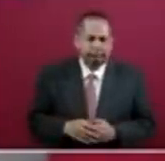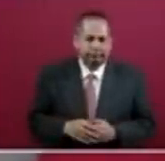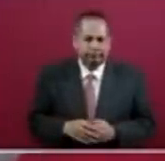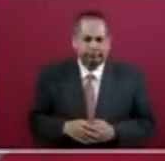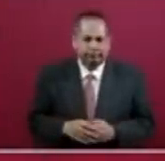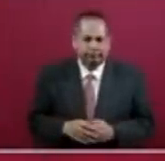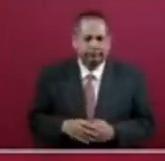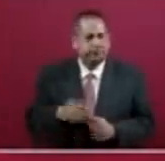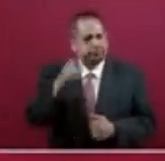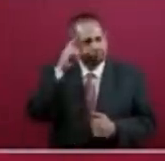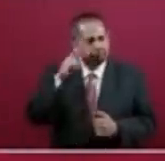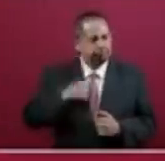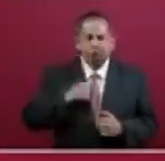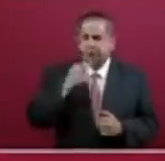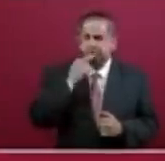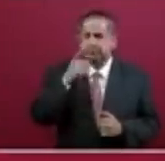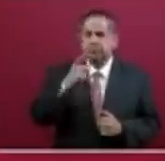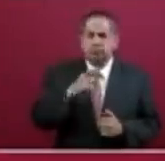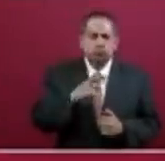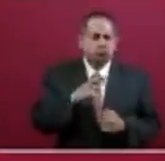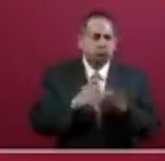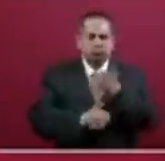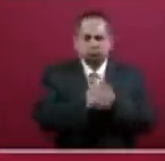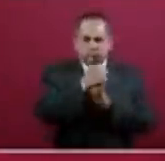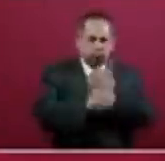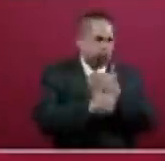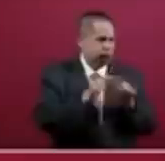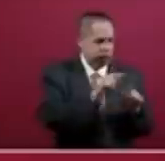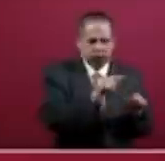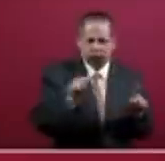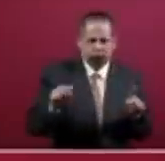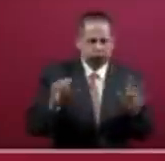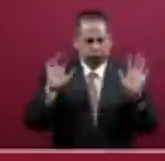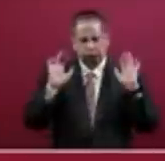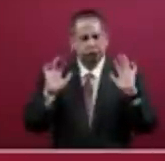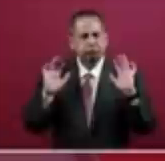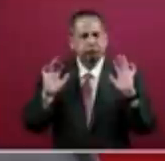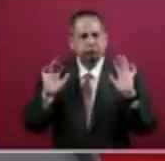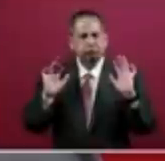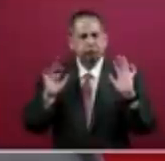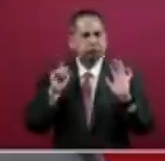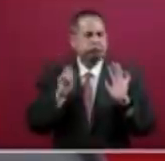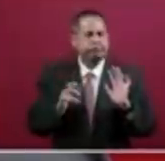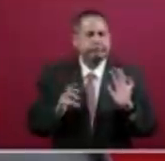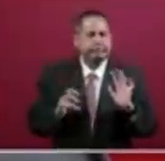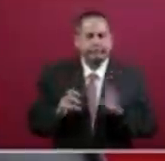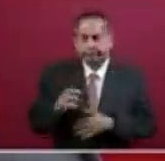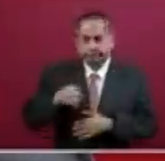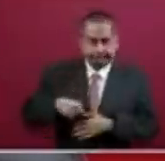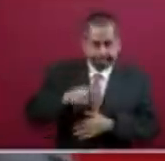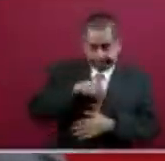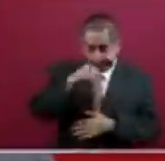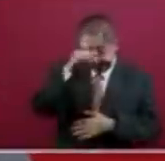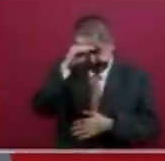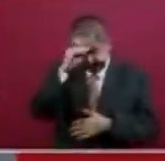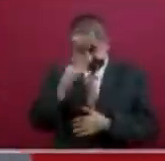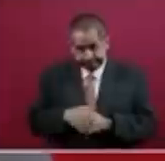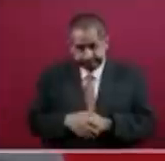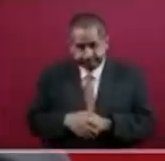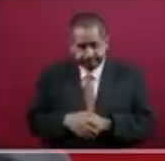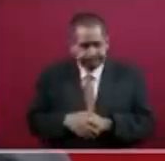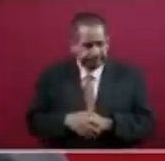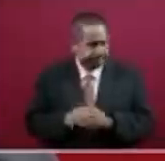para ayudar es la competencia. Entonces, nosotros